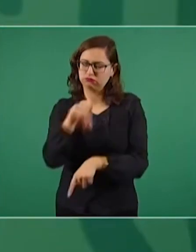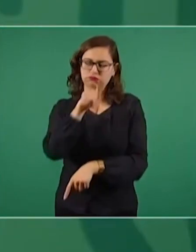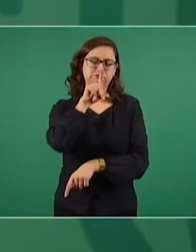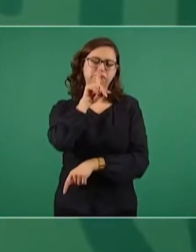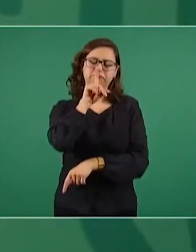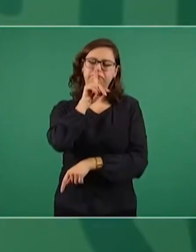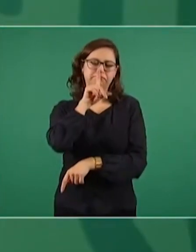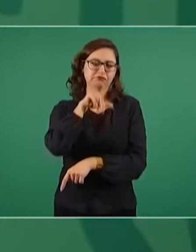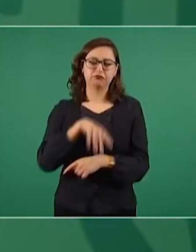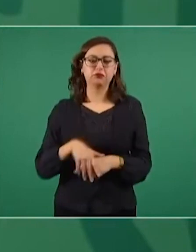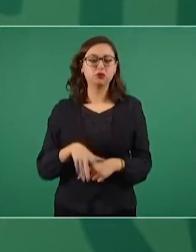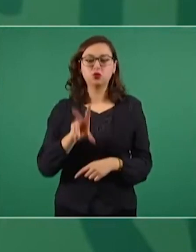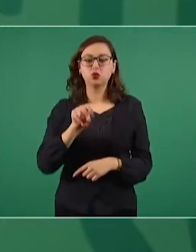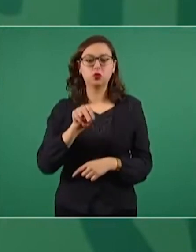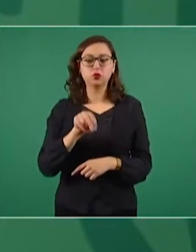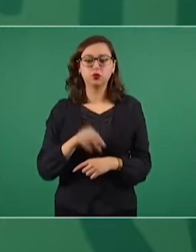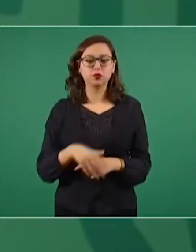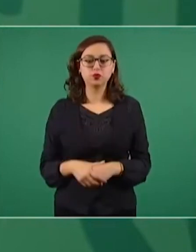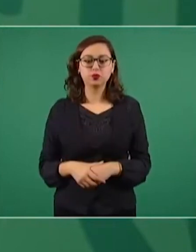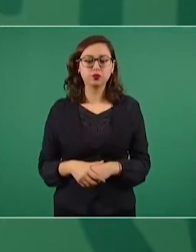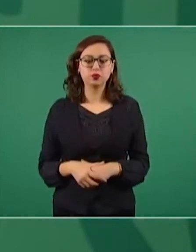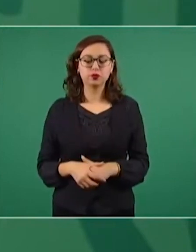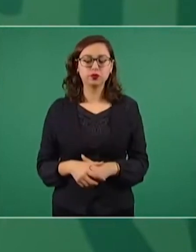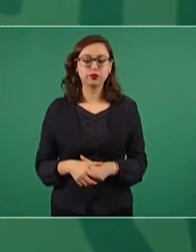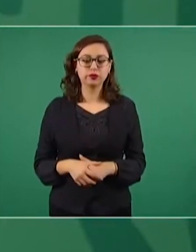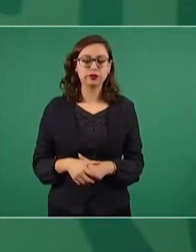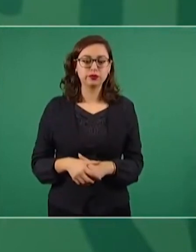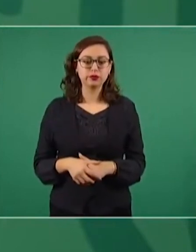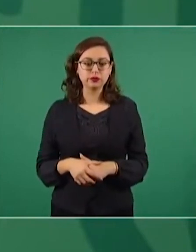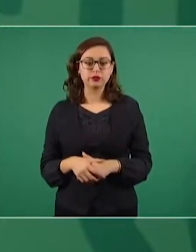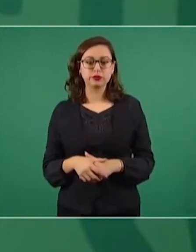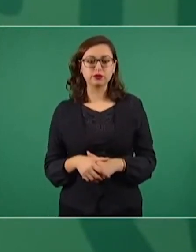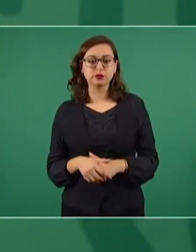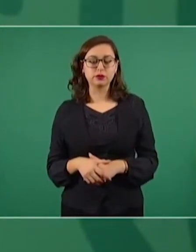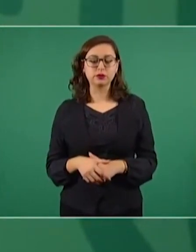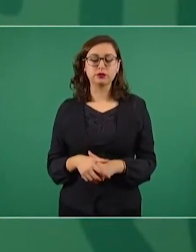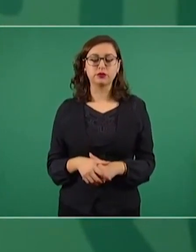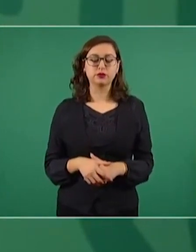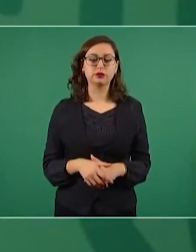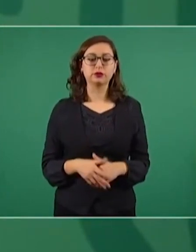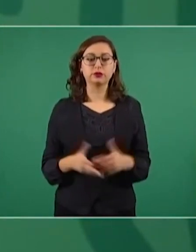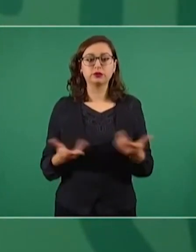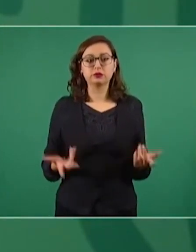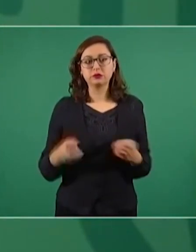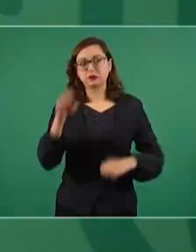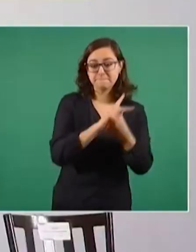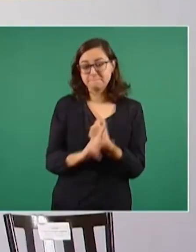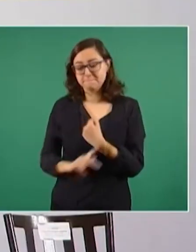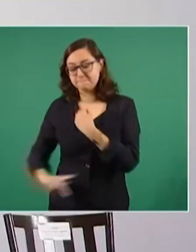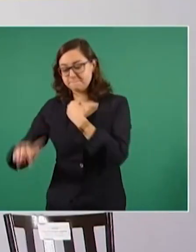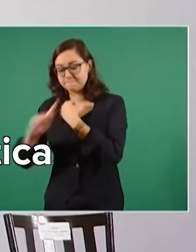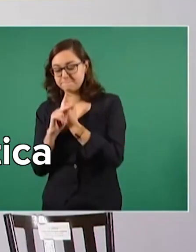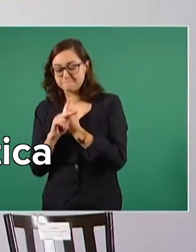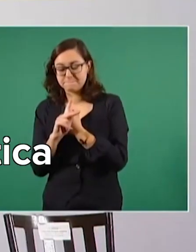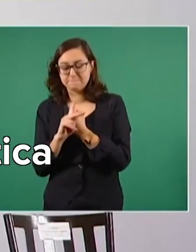dueños de grandes empresas.